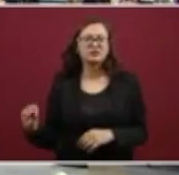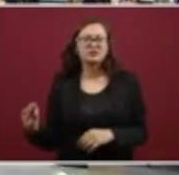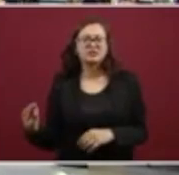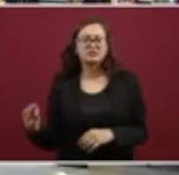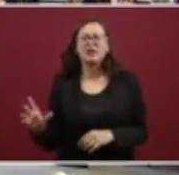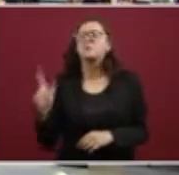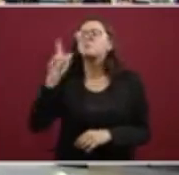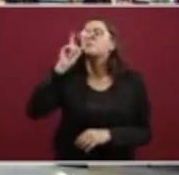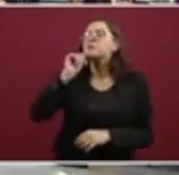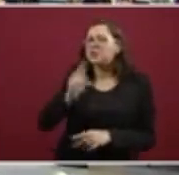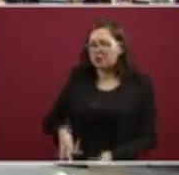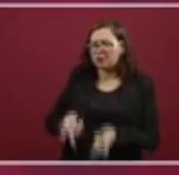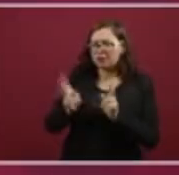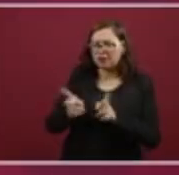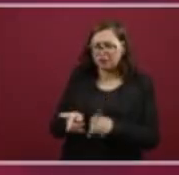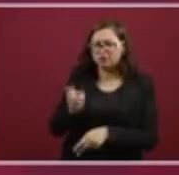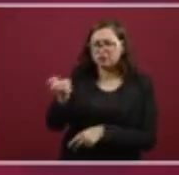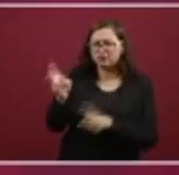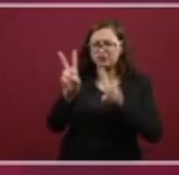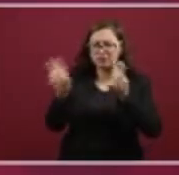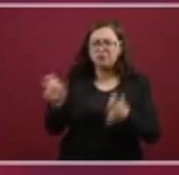Mañana hablamos de eso.